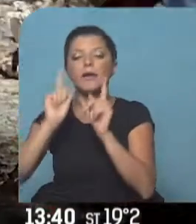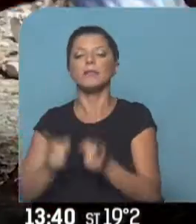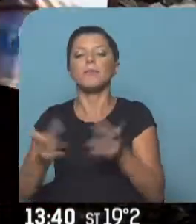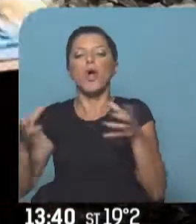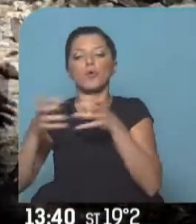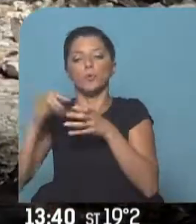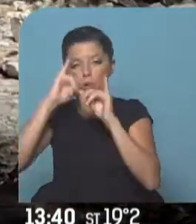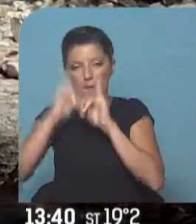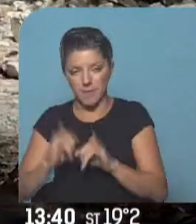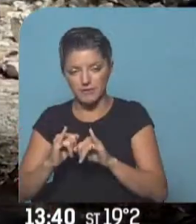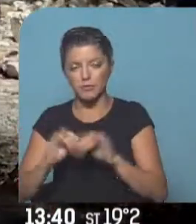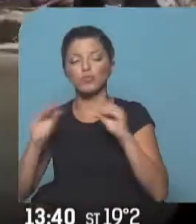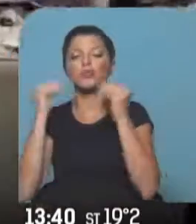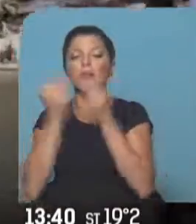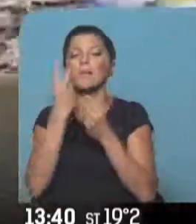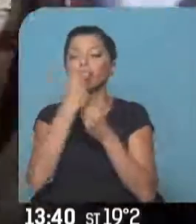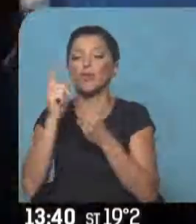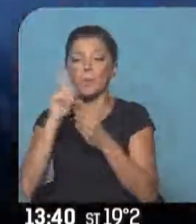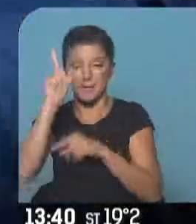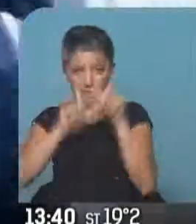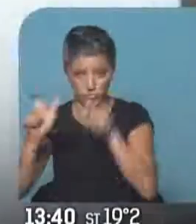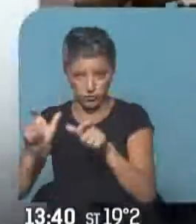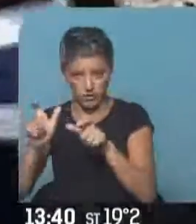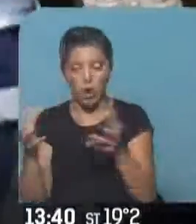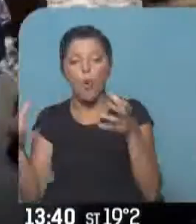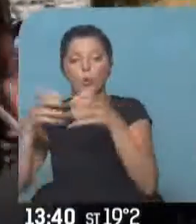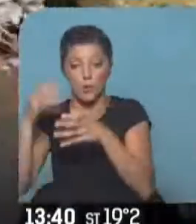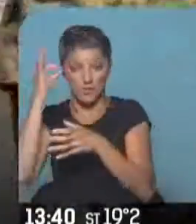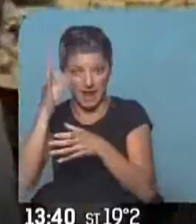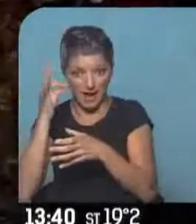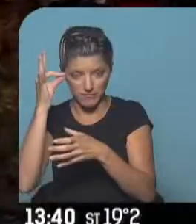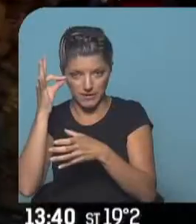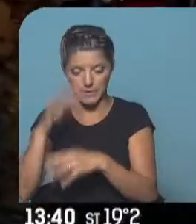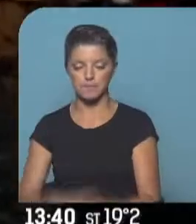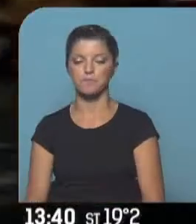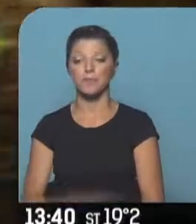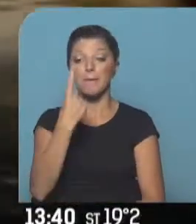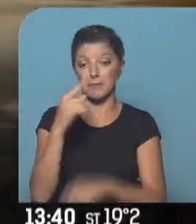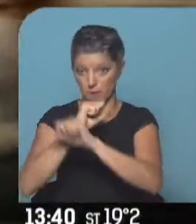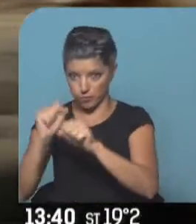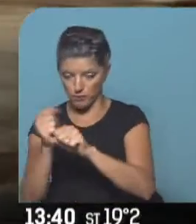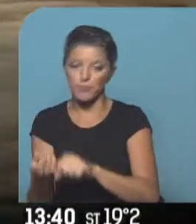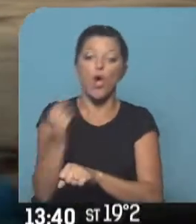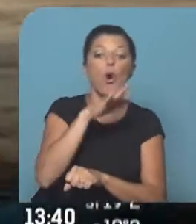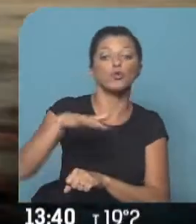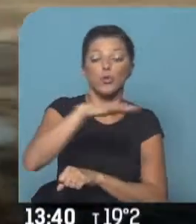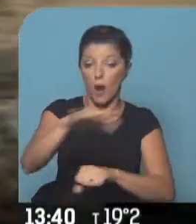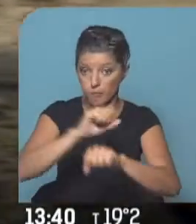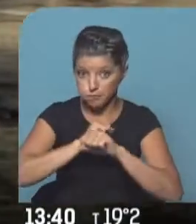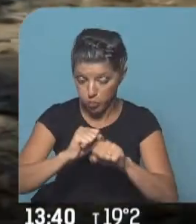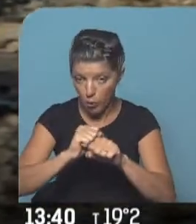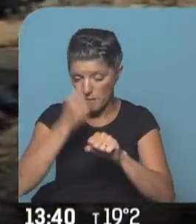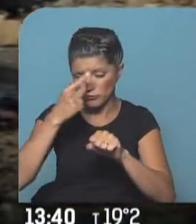de 22.000 hombres de la Unión Africana. Una segunda detonación de menor intensidad tuvo lugar instantes